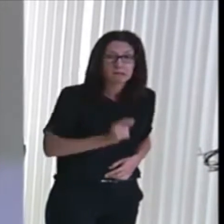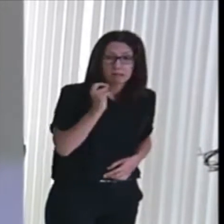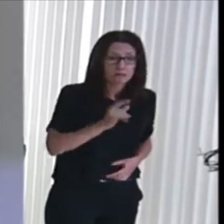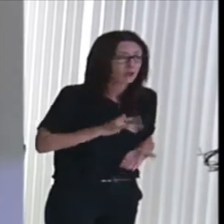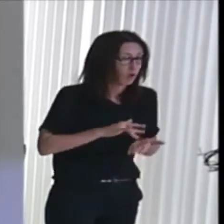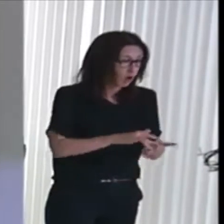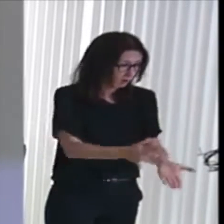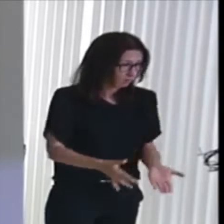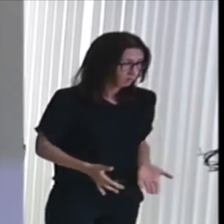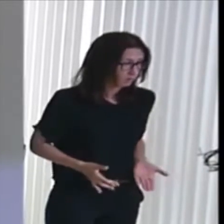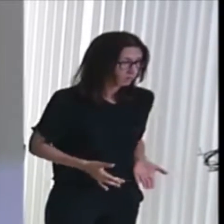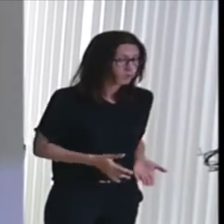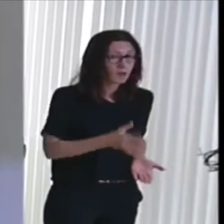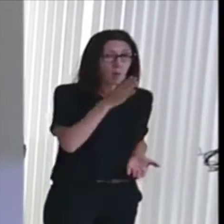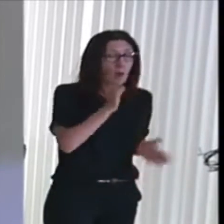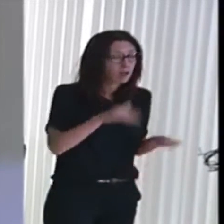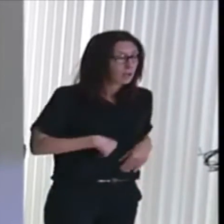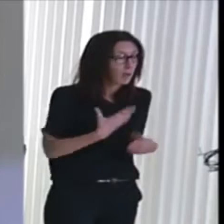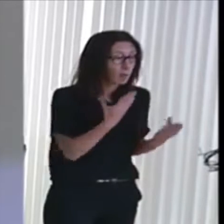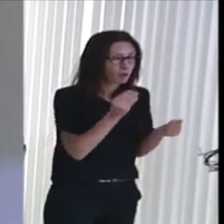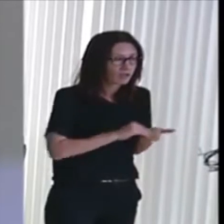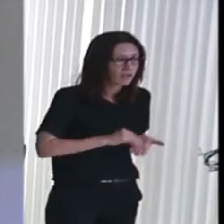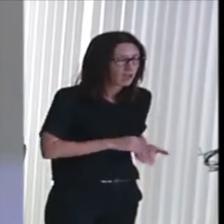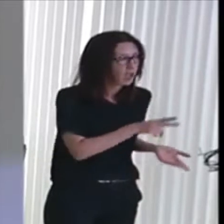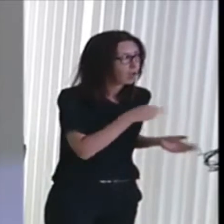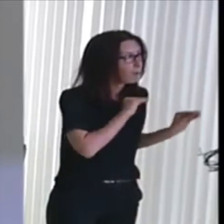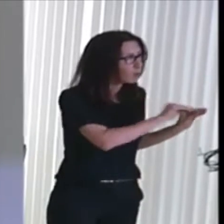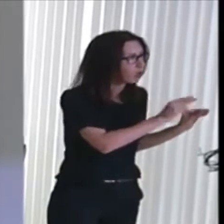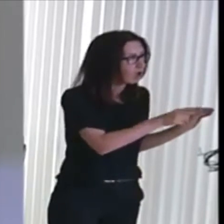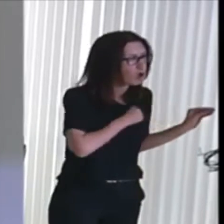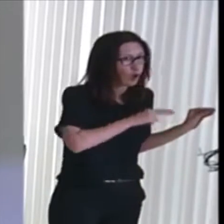llegado porque recibes muchos nos.